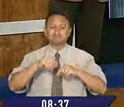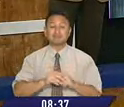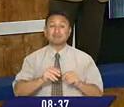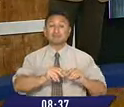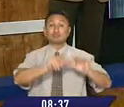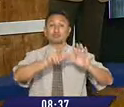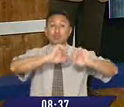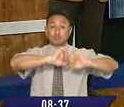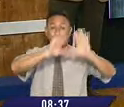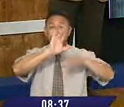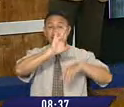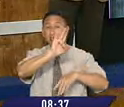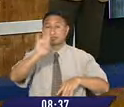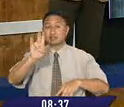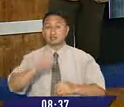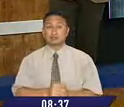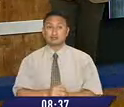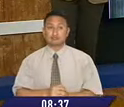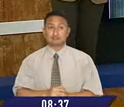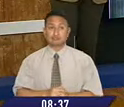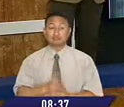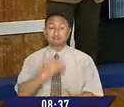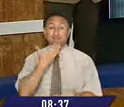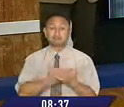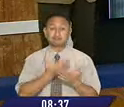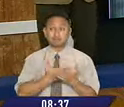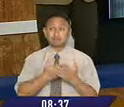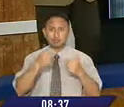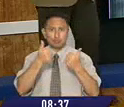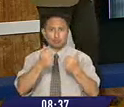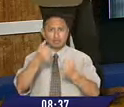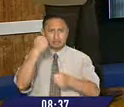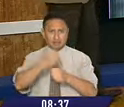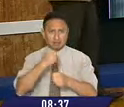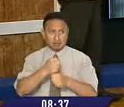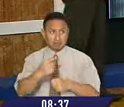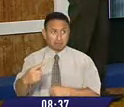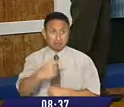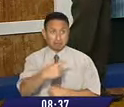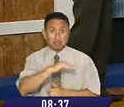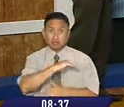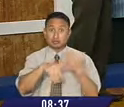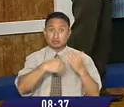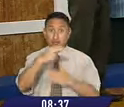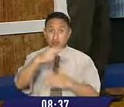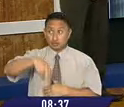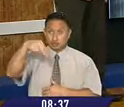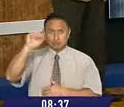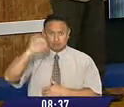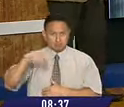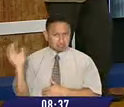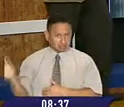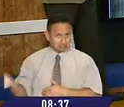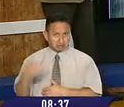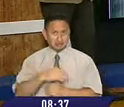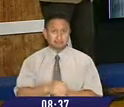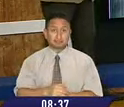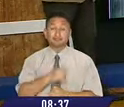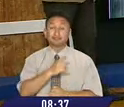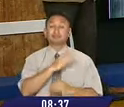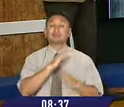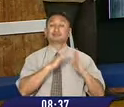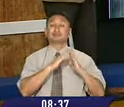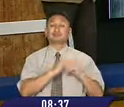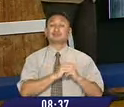37 minutos. Listo eso, Adriana Rojas, gracias, buen trabajo el que están realizando. Todo el norte de Quito puede ir, realmente bien. ¿Eh? Y las Casas Somos brindan